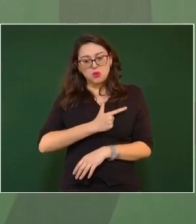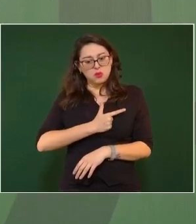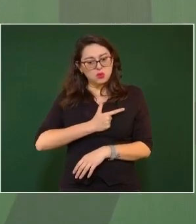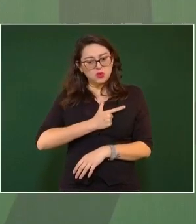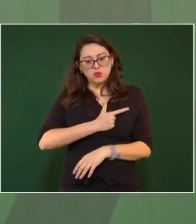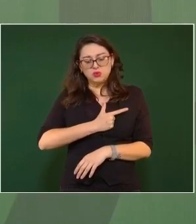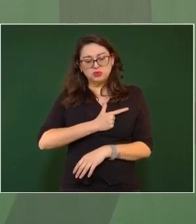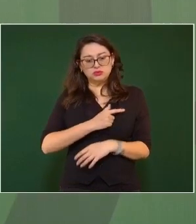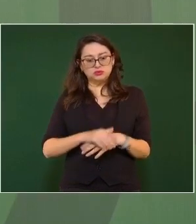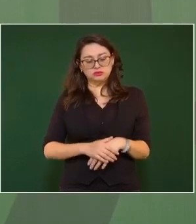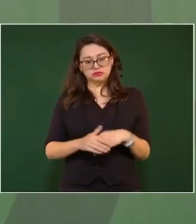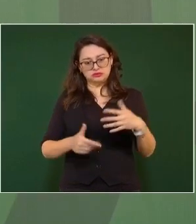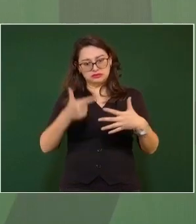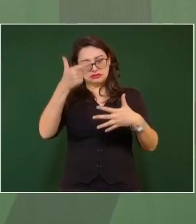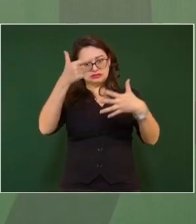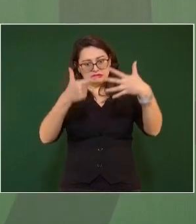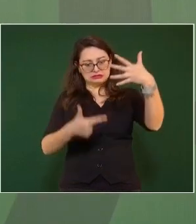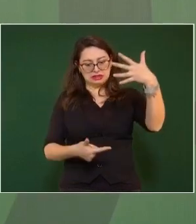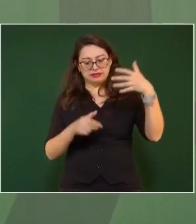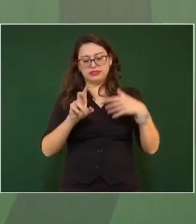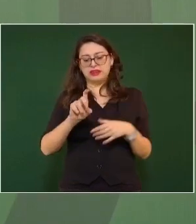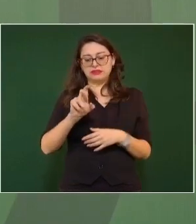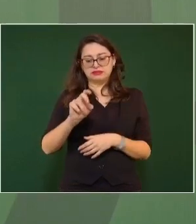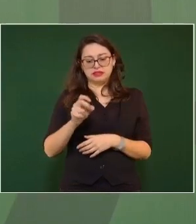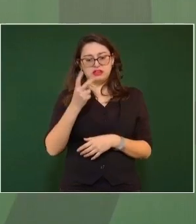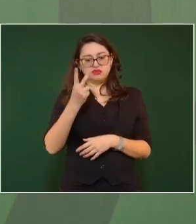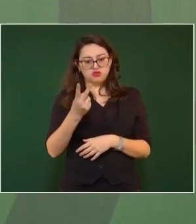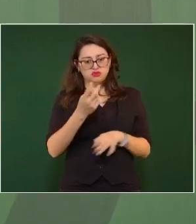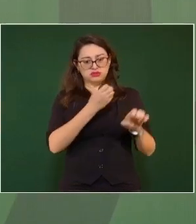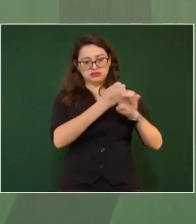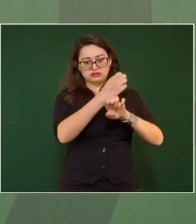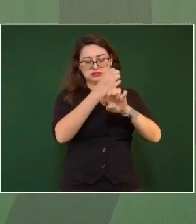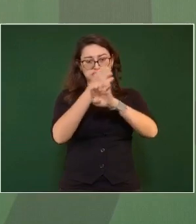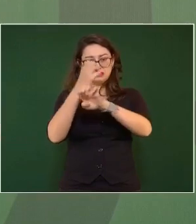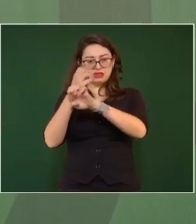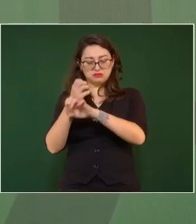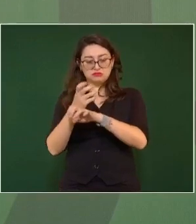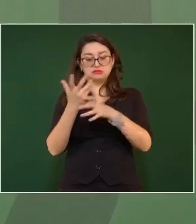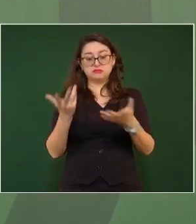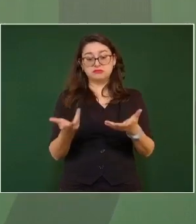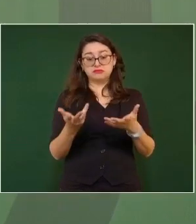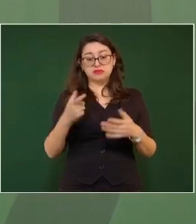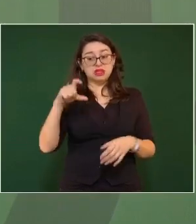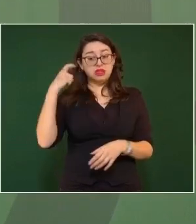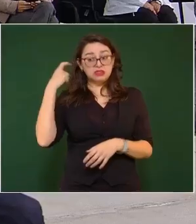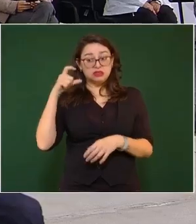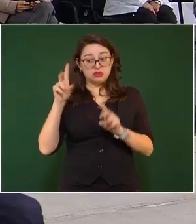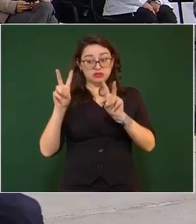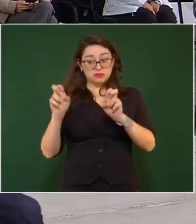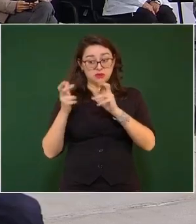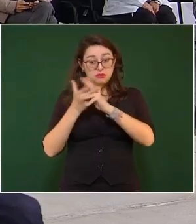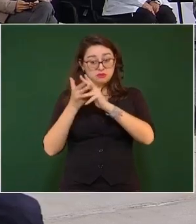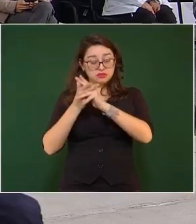32 estados, las 32 entidades federativas, el lugar 27 en homicidio.